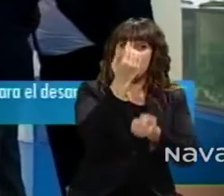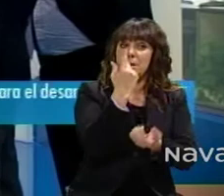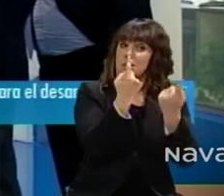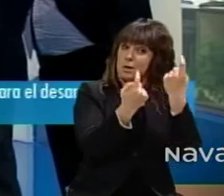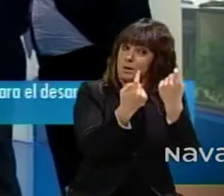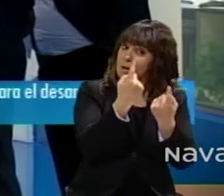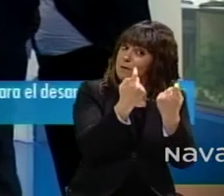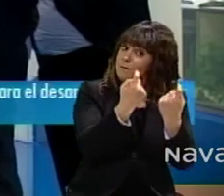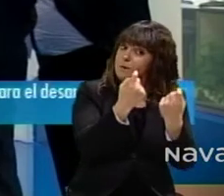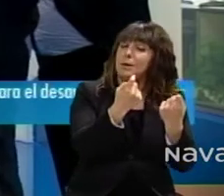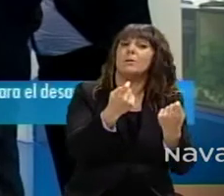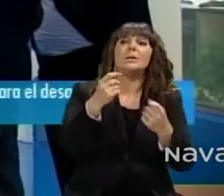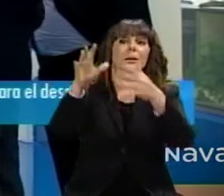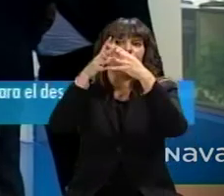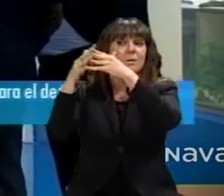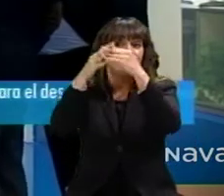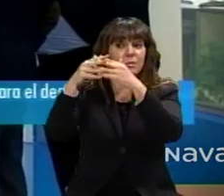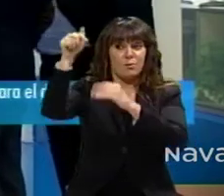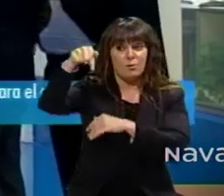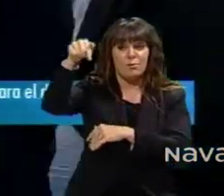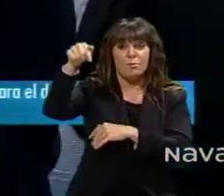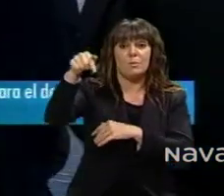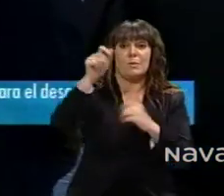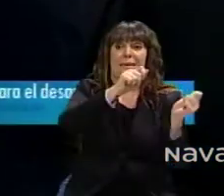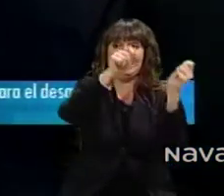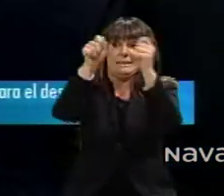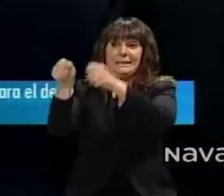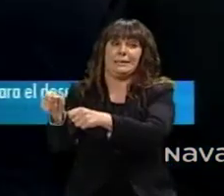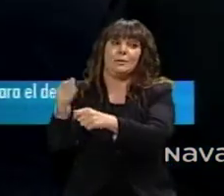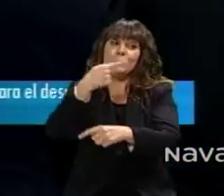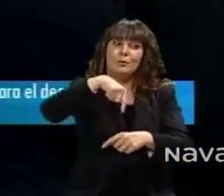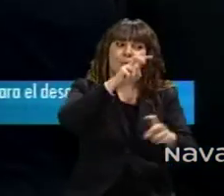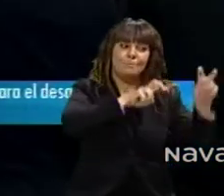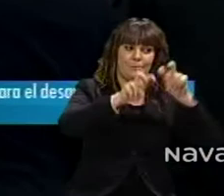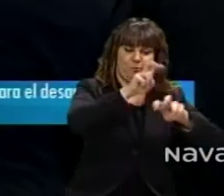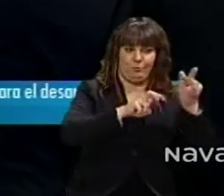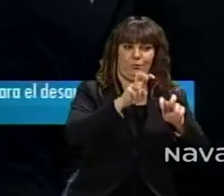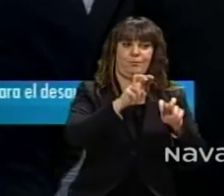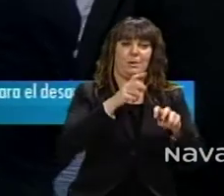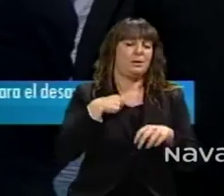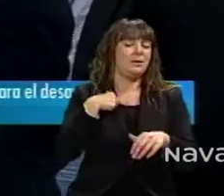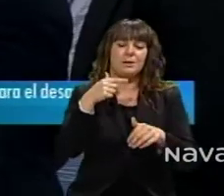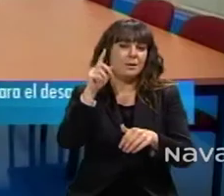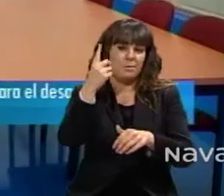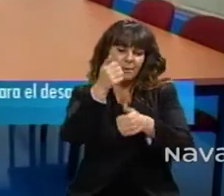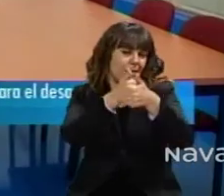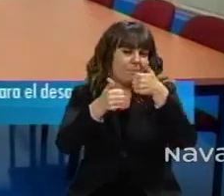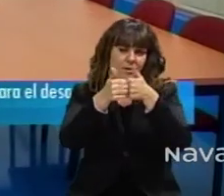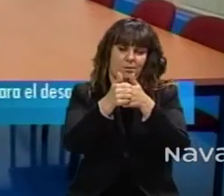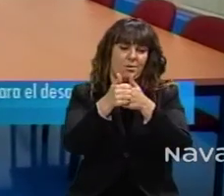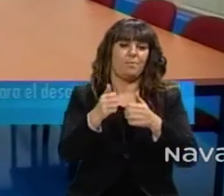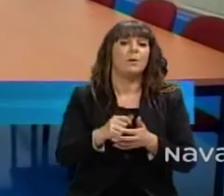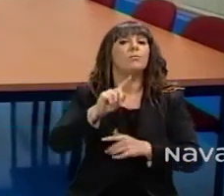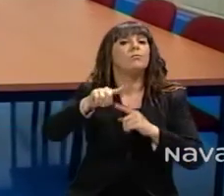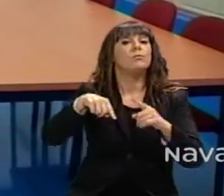del Sur. Eso es su prioridad número uno. Luego está la